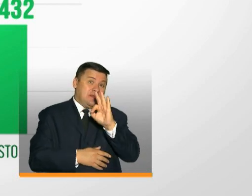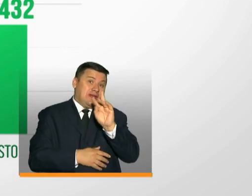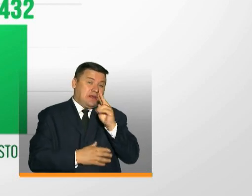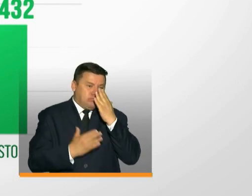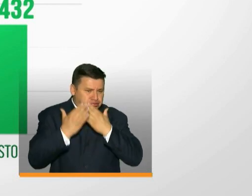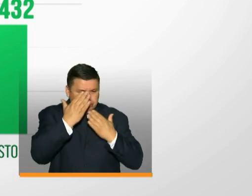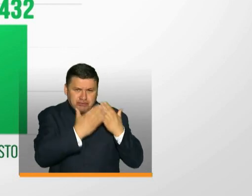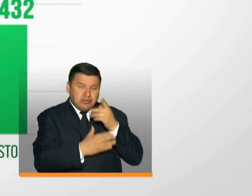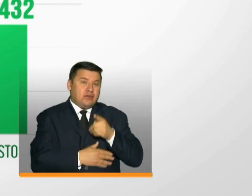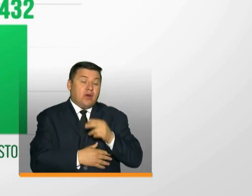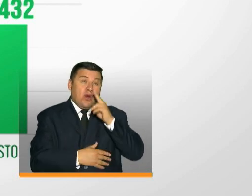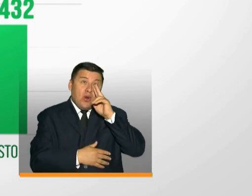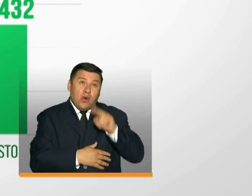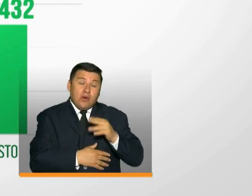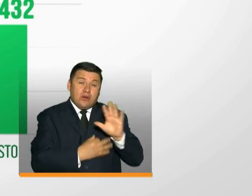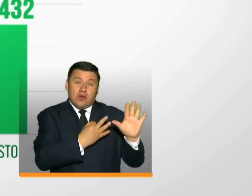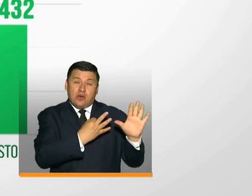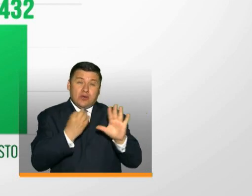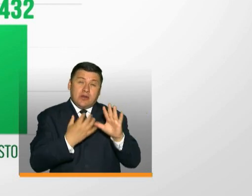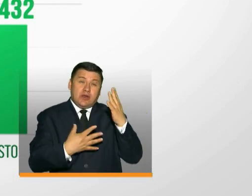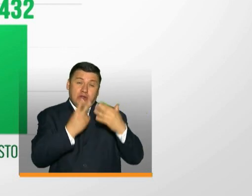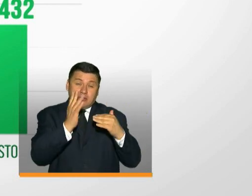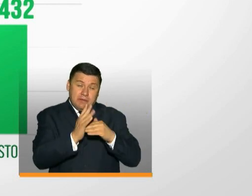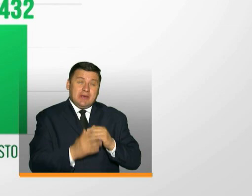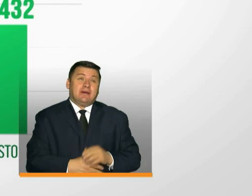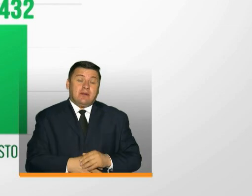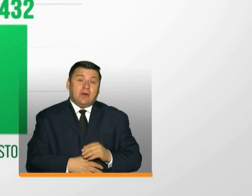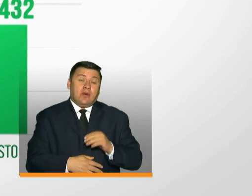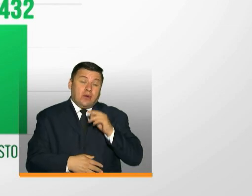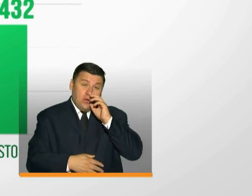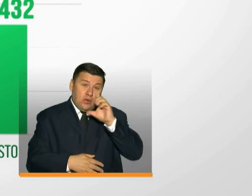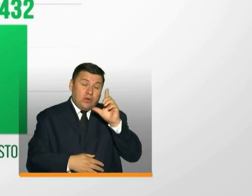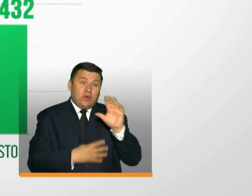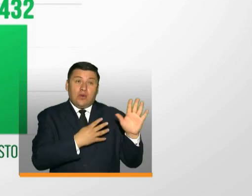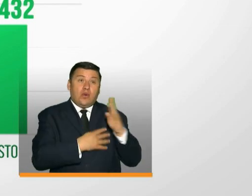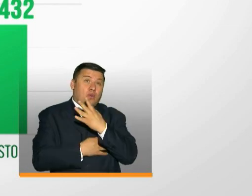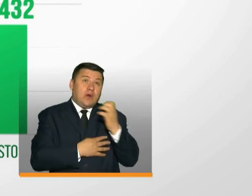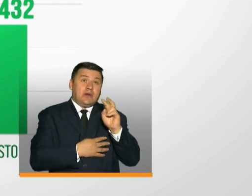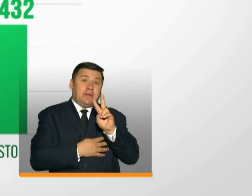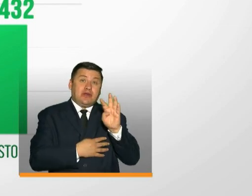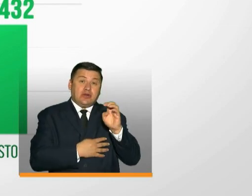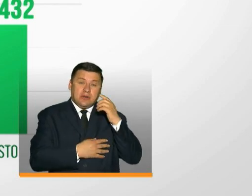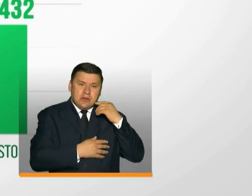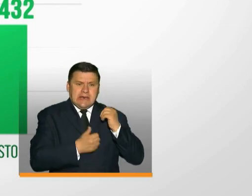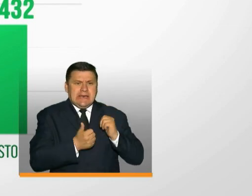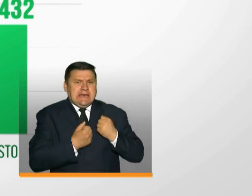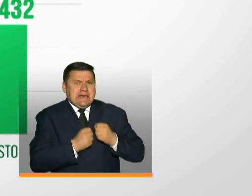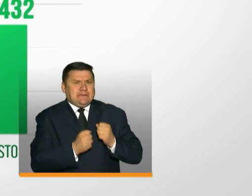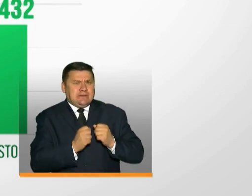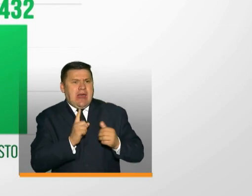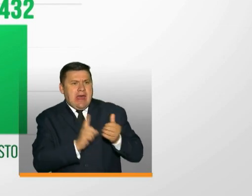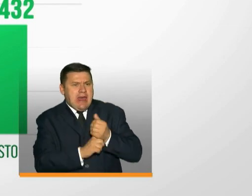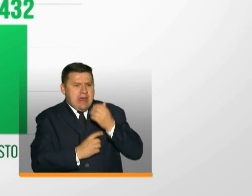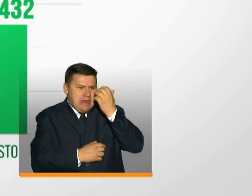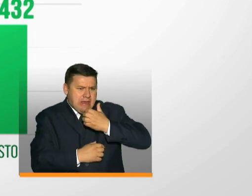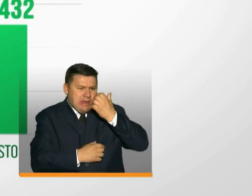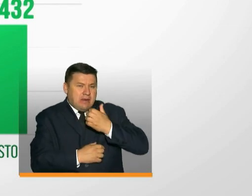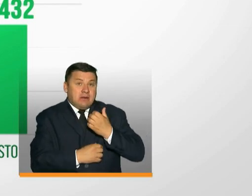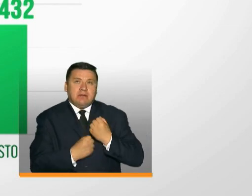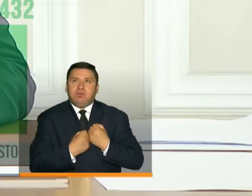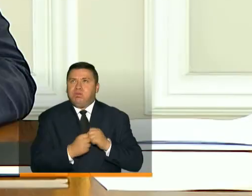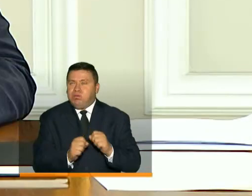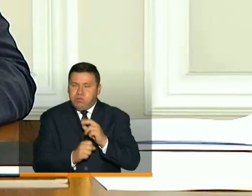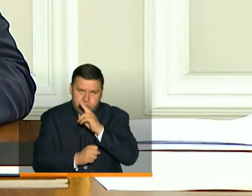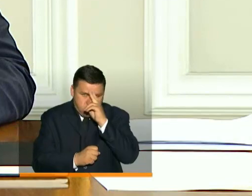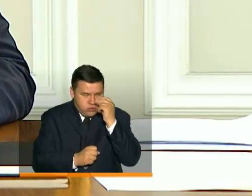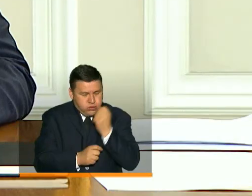335.432 pruebas, en julio tuvimos 812.000, en junio 428.000. Vemos el esfuerzo grande, y digo esfuerzo